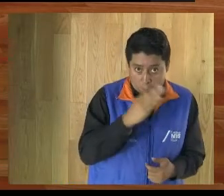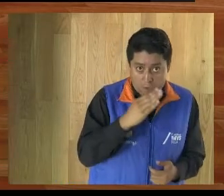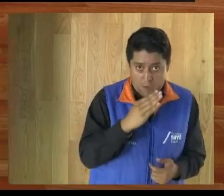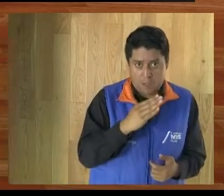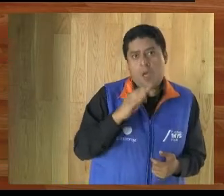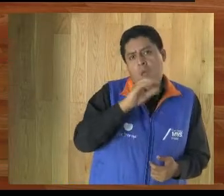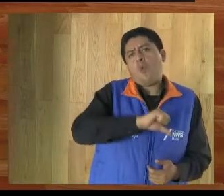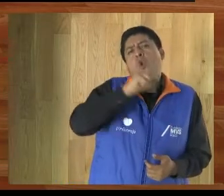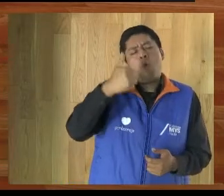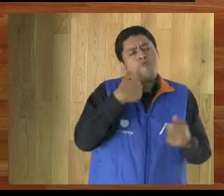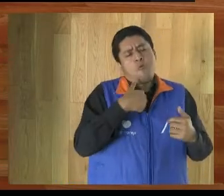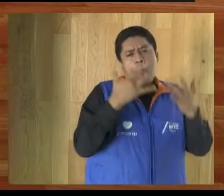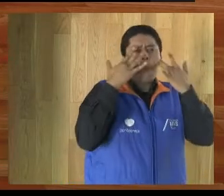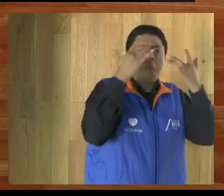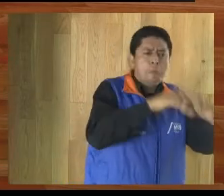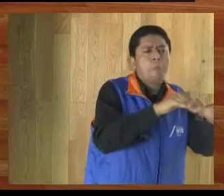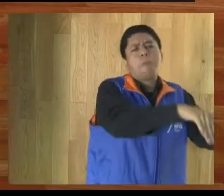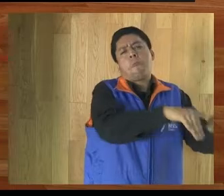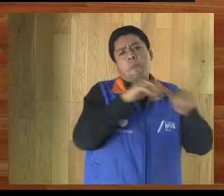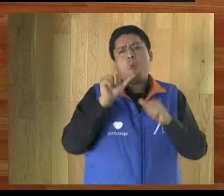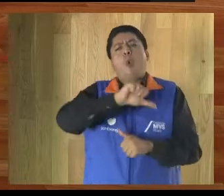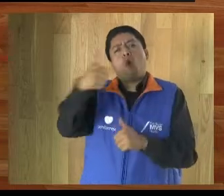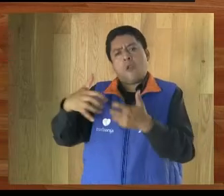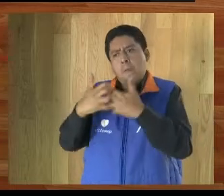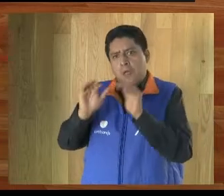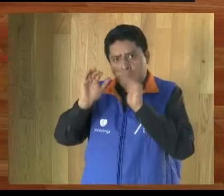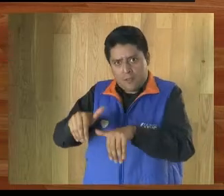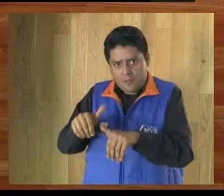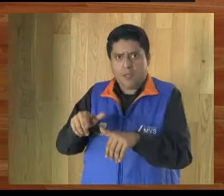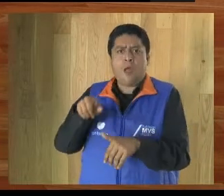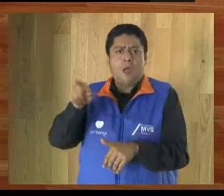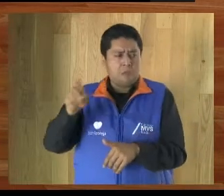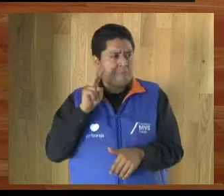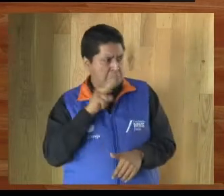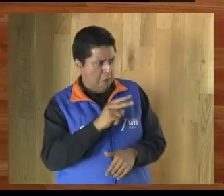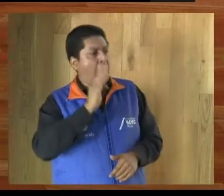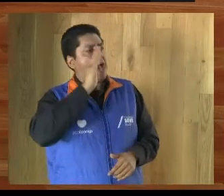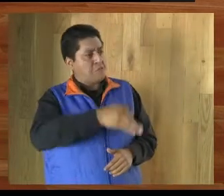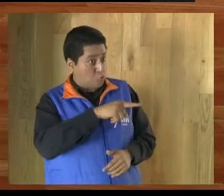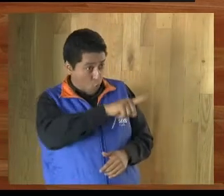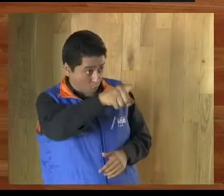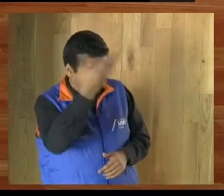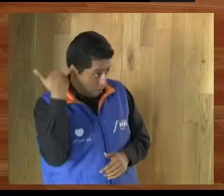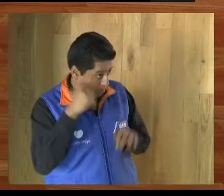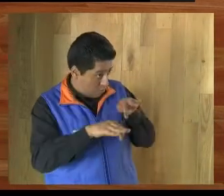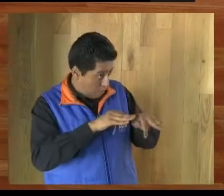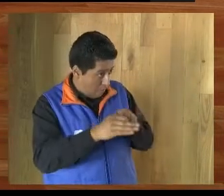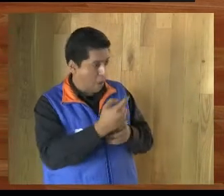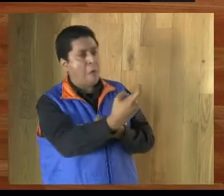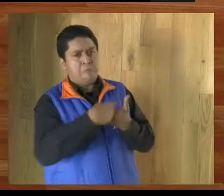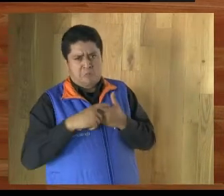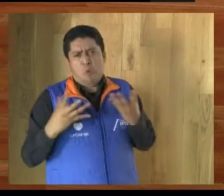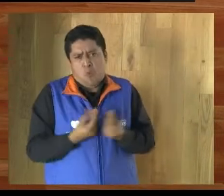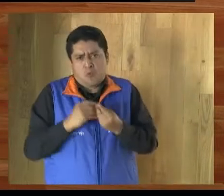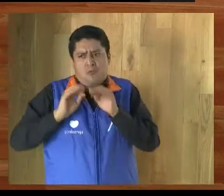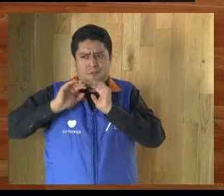empresa donde está envuelta en escándalos o tiene malas prácticas ambientales, etcétera, bueno, pues en mi